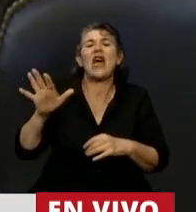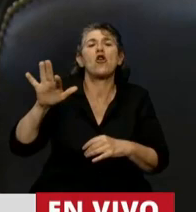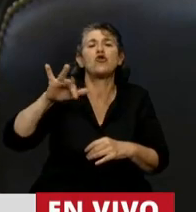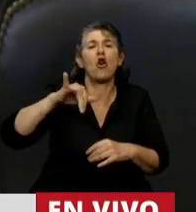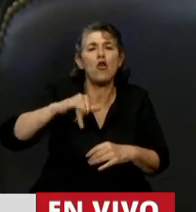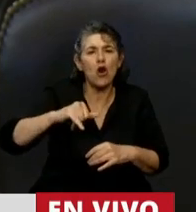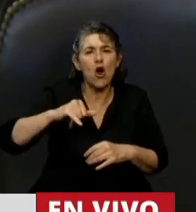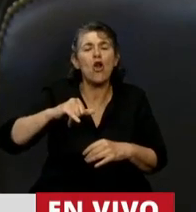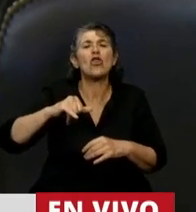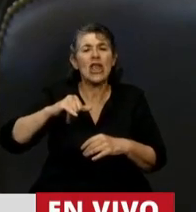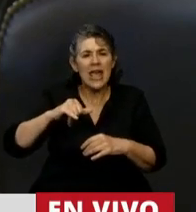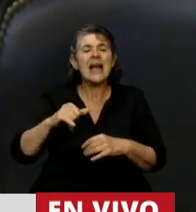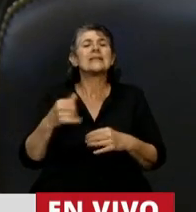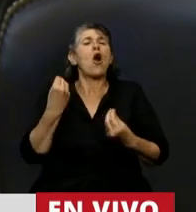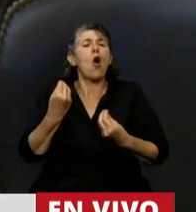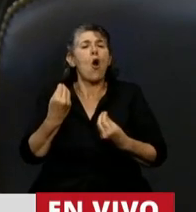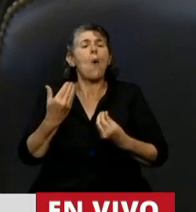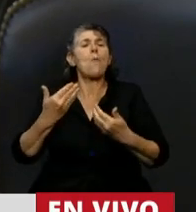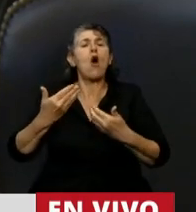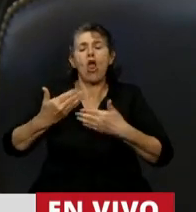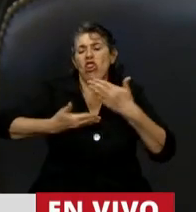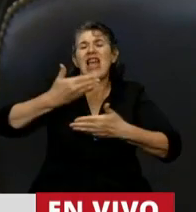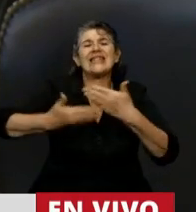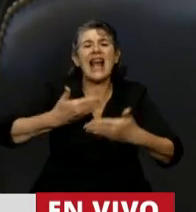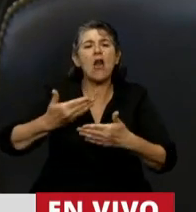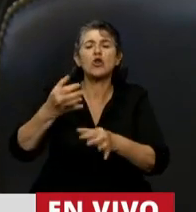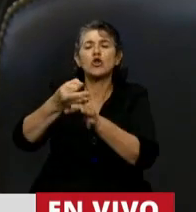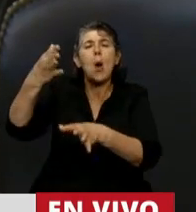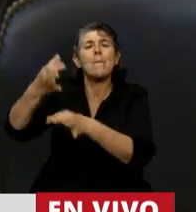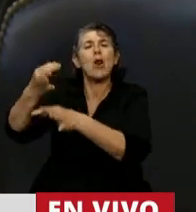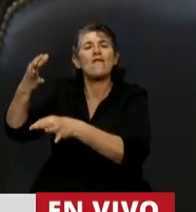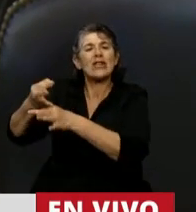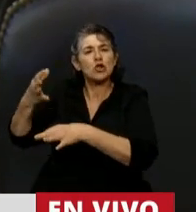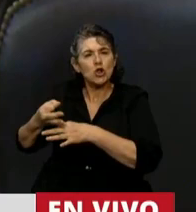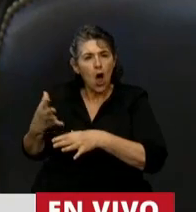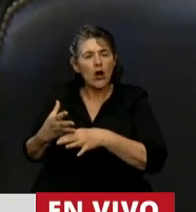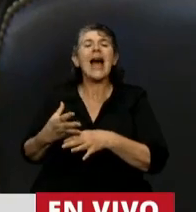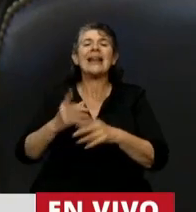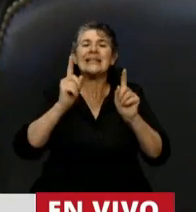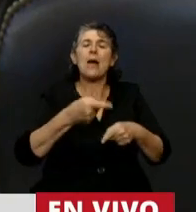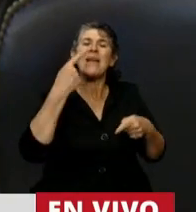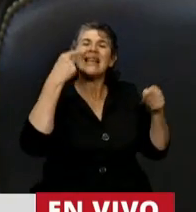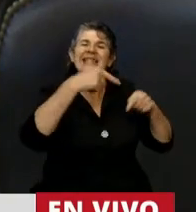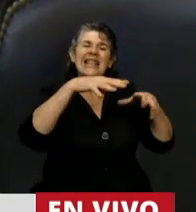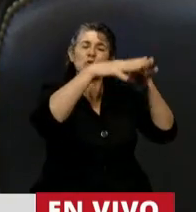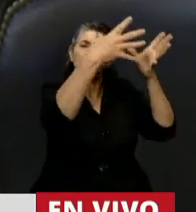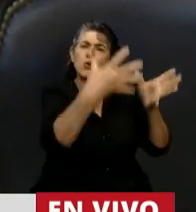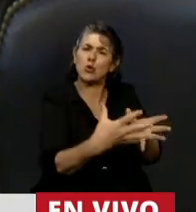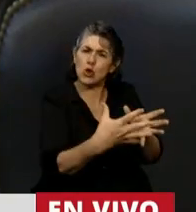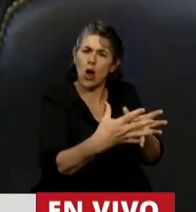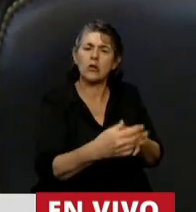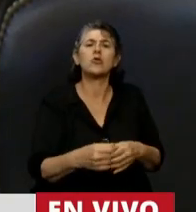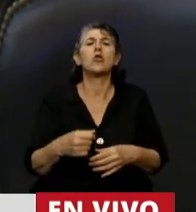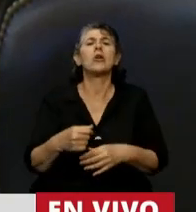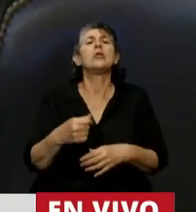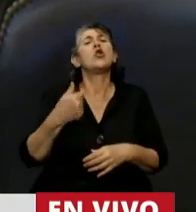el desarrollo profesional e institucional de muchos en la Argentina. Quiero ser consecuente con quienes